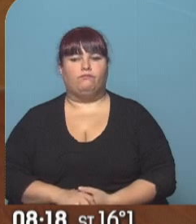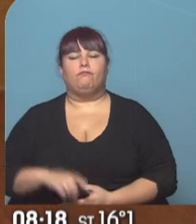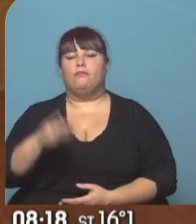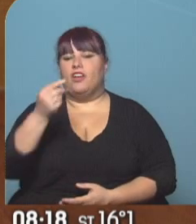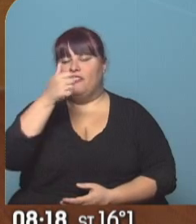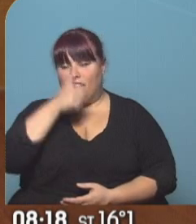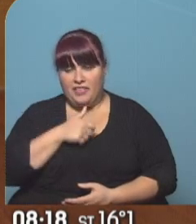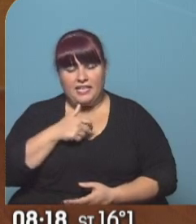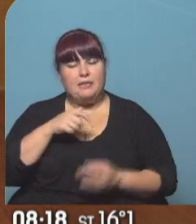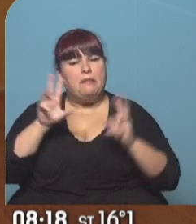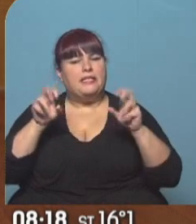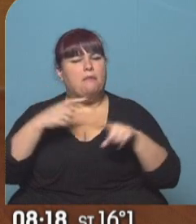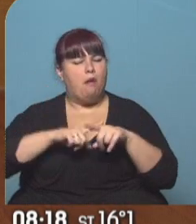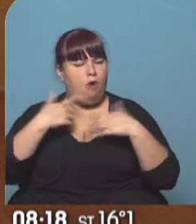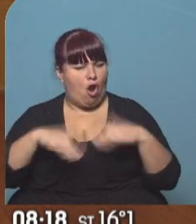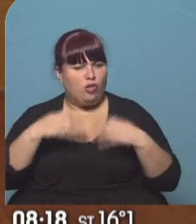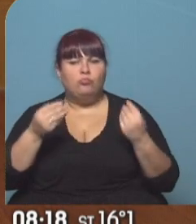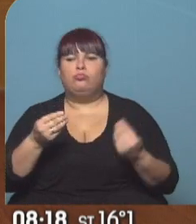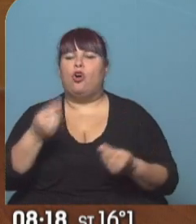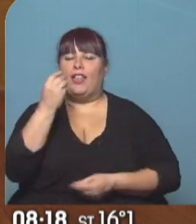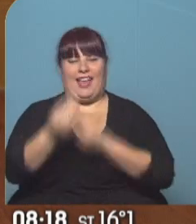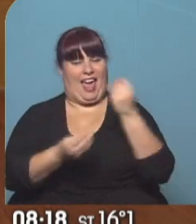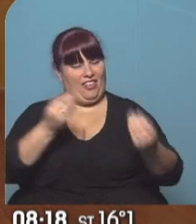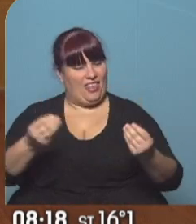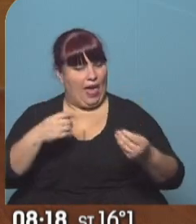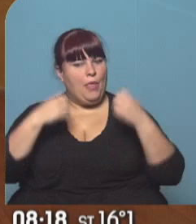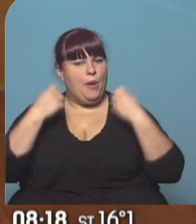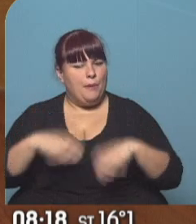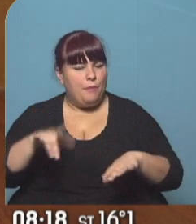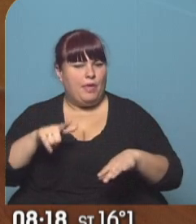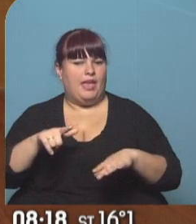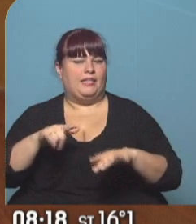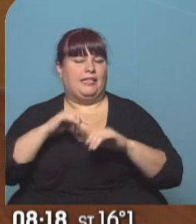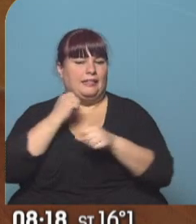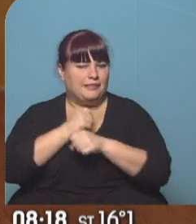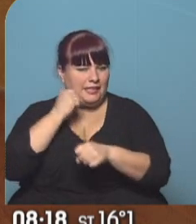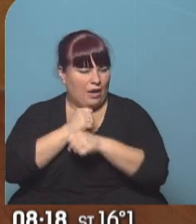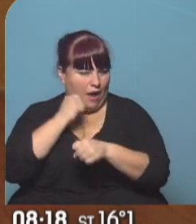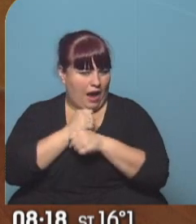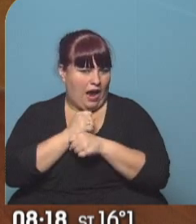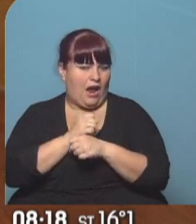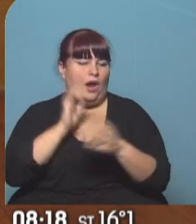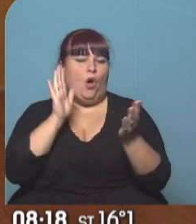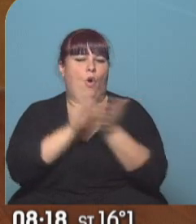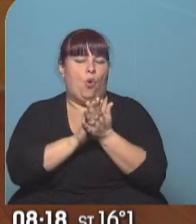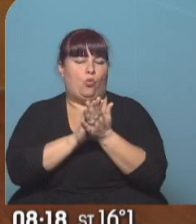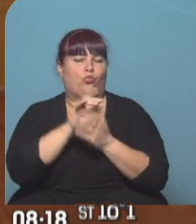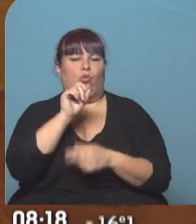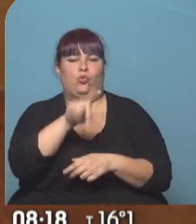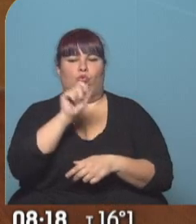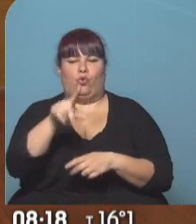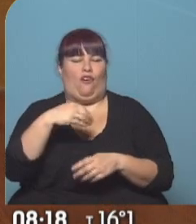un fin de semana con contenido político. ¿Por qué? Porque ya los candidatos empiezan a ir trabajando con sus